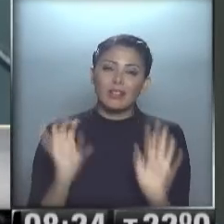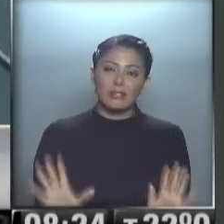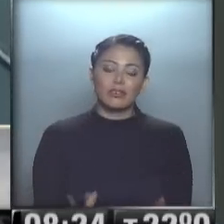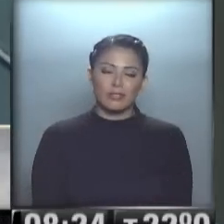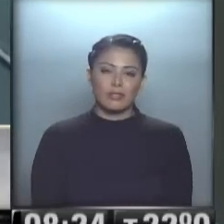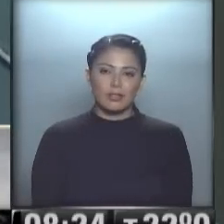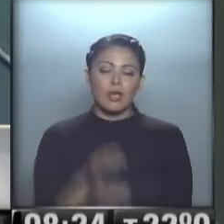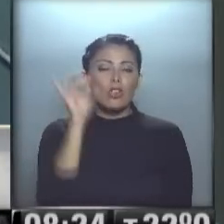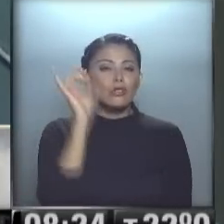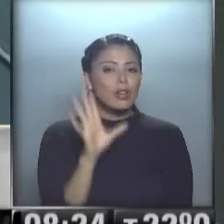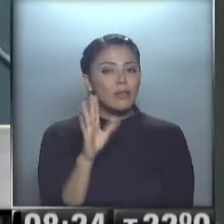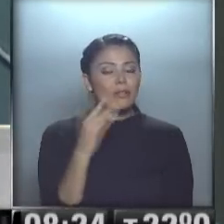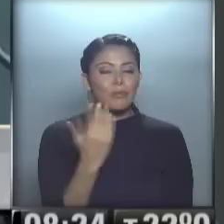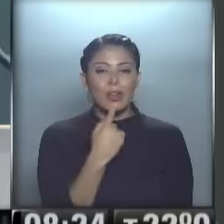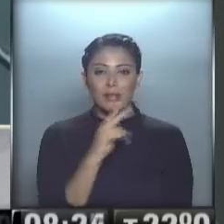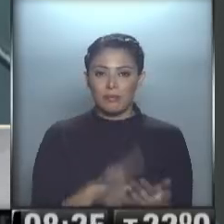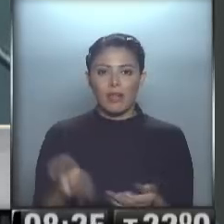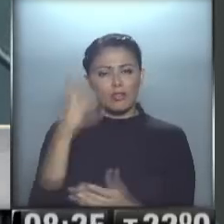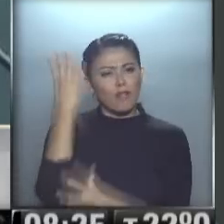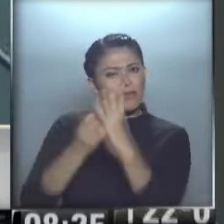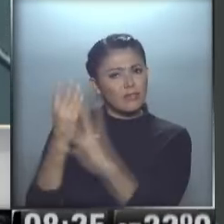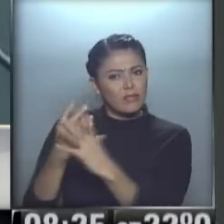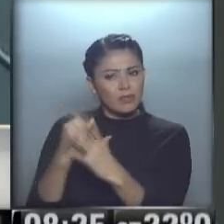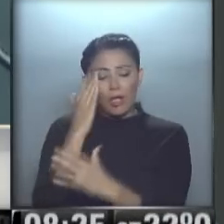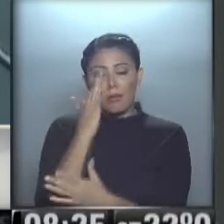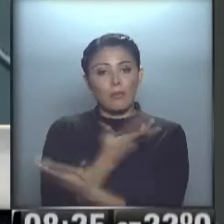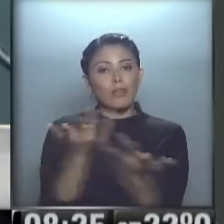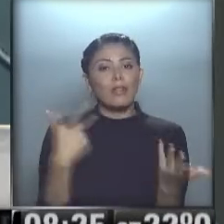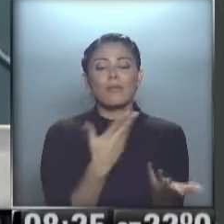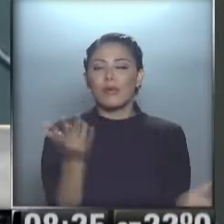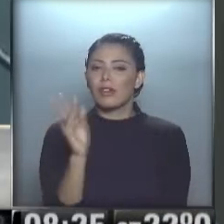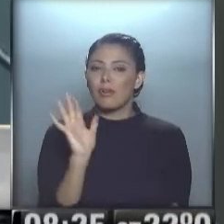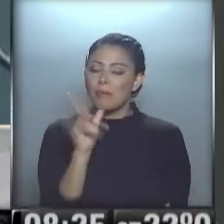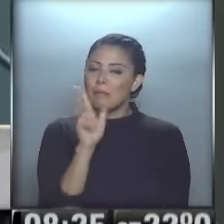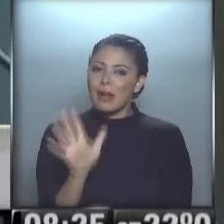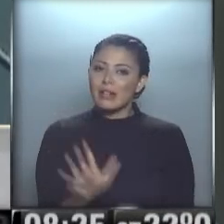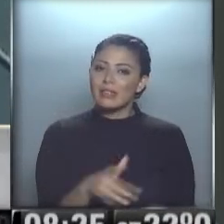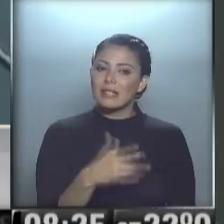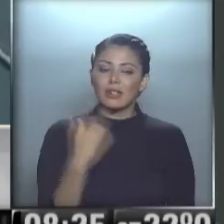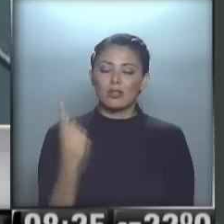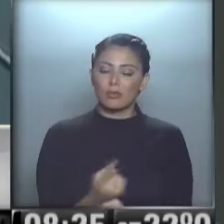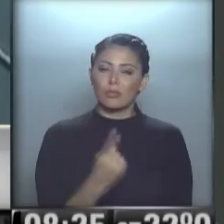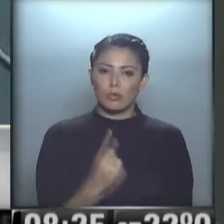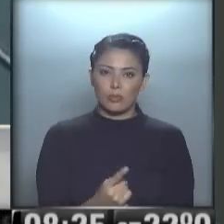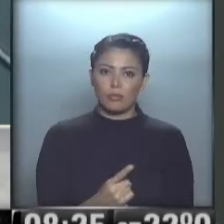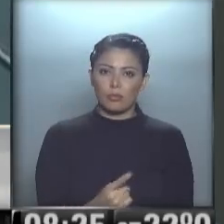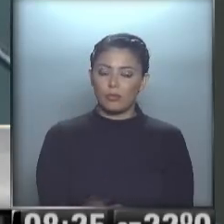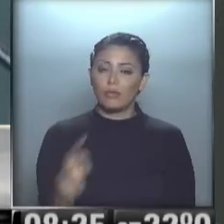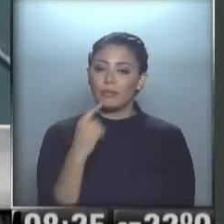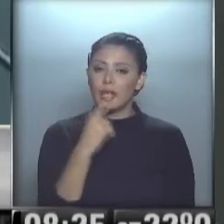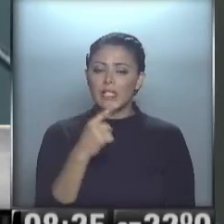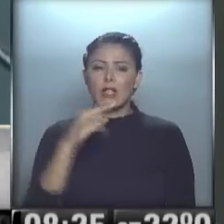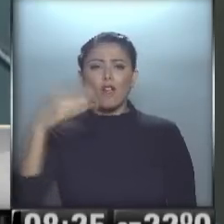Eh vale la pena repetir sus desaciertos y exponerlos públicamente me parece que es absolutamente imprudente establecer